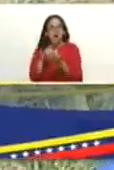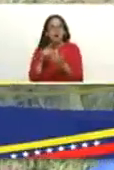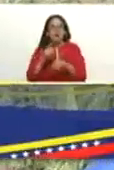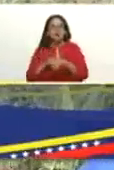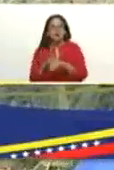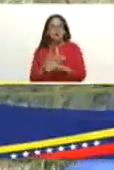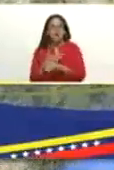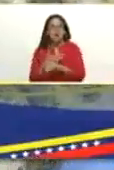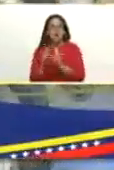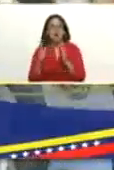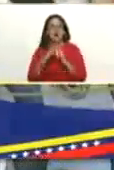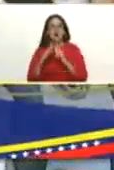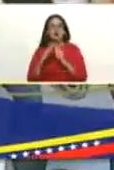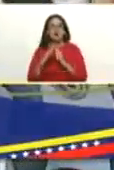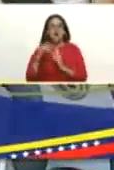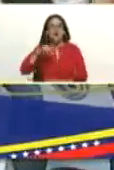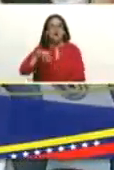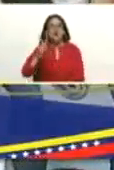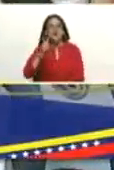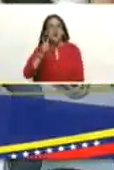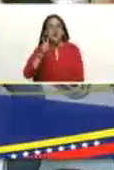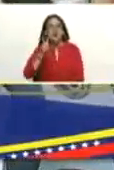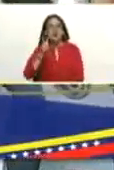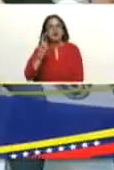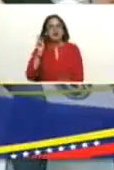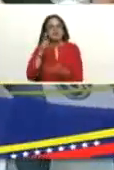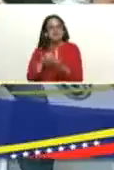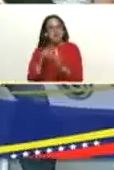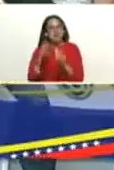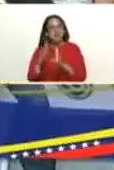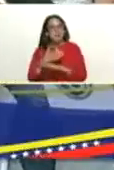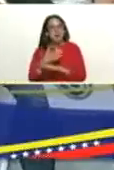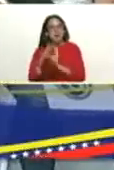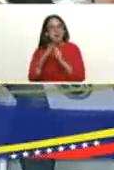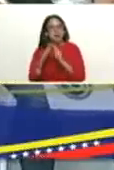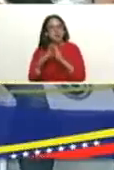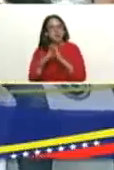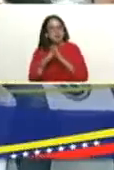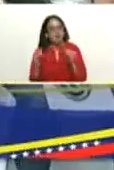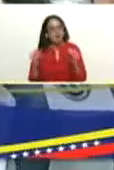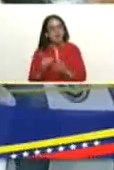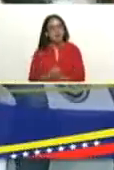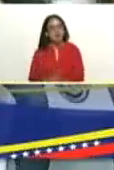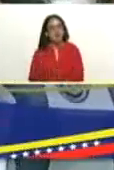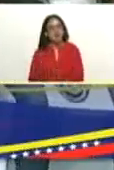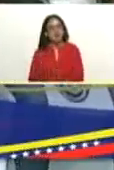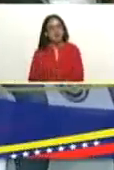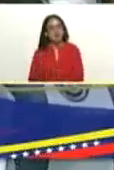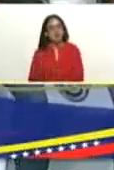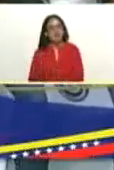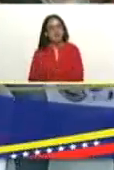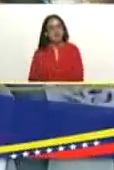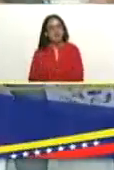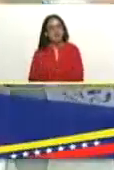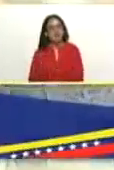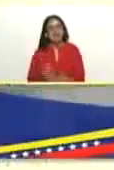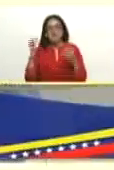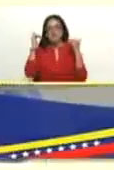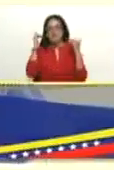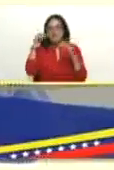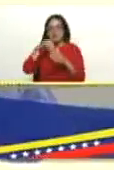casa. Hoy viernes me llegan temprano a su casa todos y todas. Y rumbean en